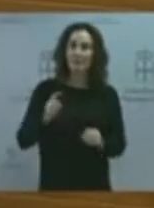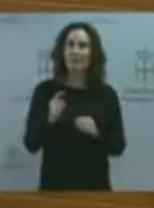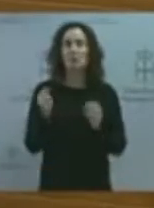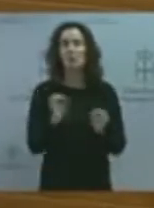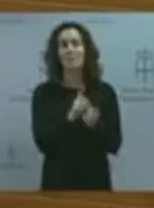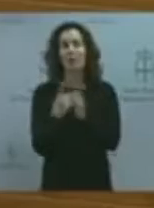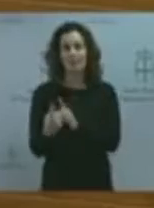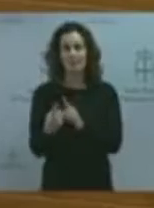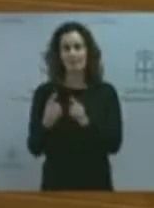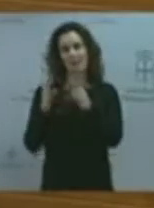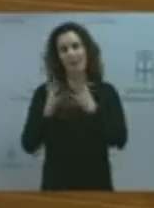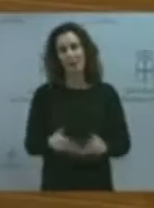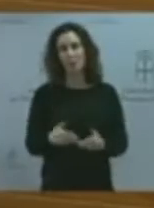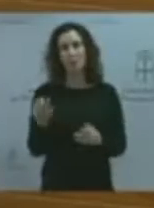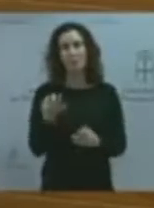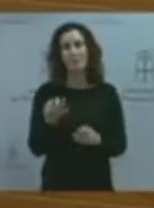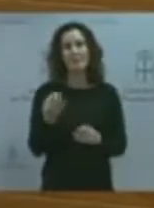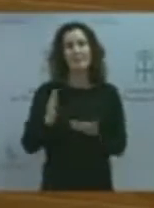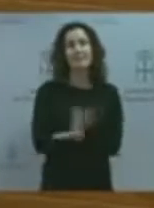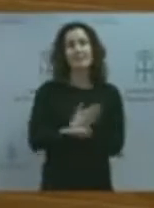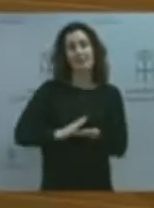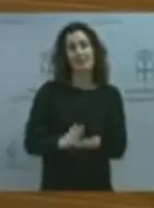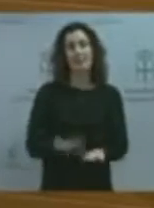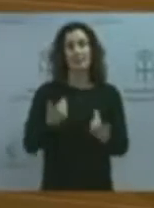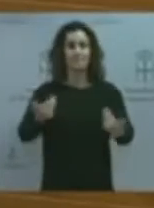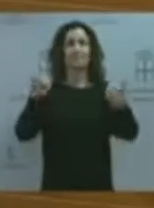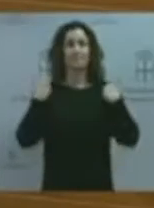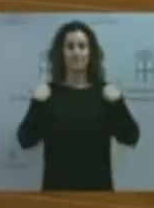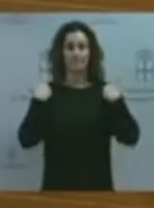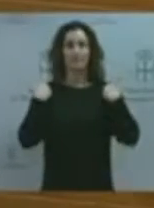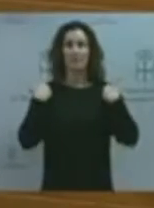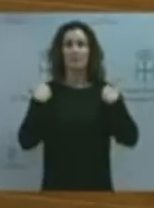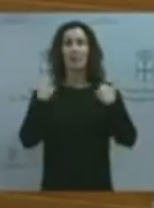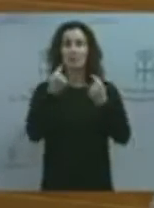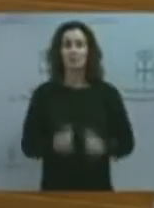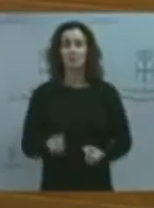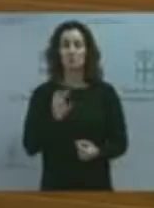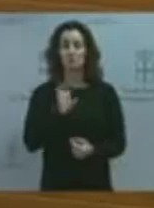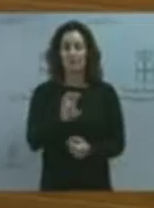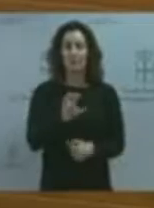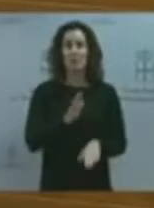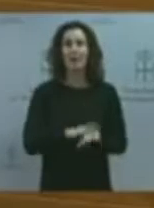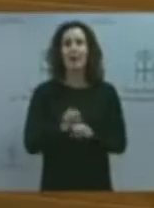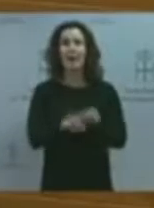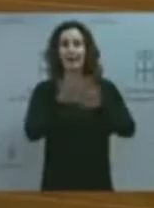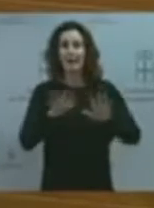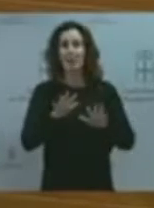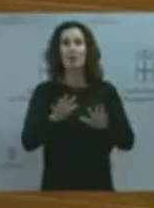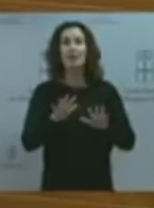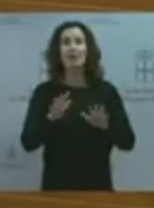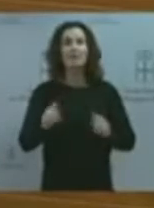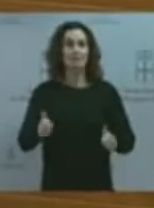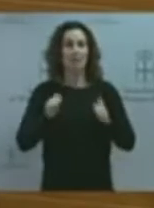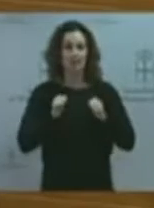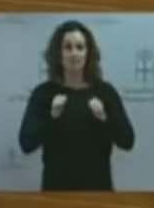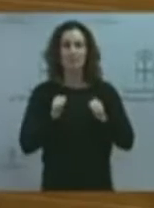de la aprobación de los presupuestos generales del Estado de una vez por todas para que el régimen quede claro y nunca más pase esto, etcétera, etcétera, etcétera. Yo, desde